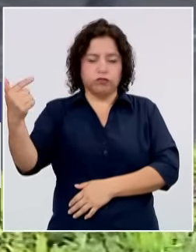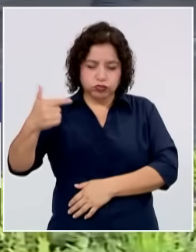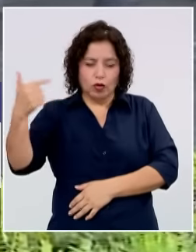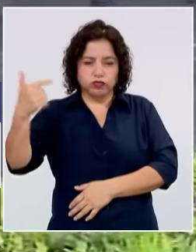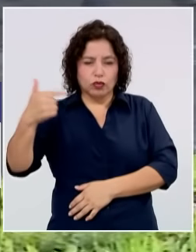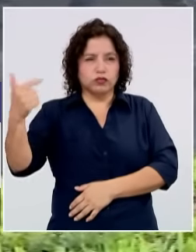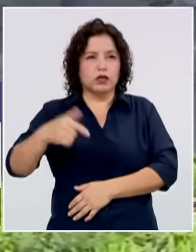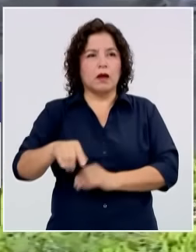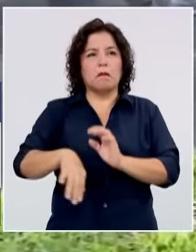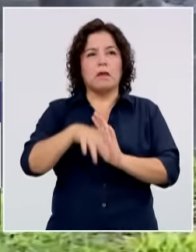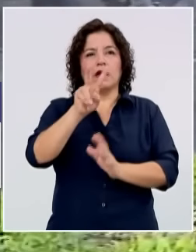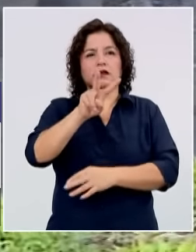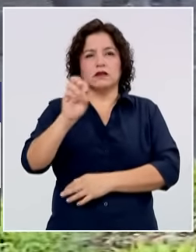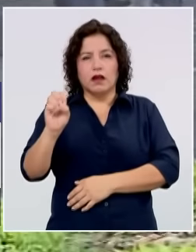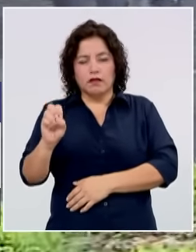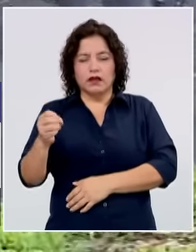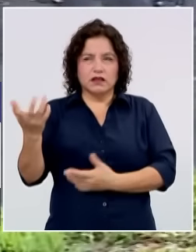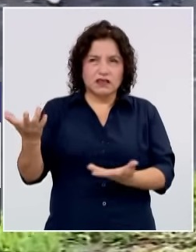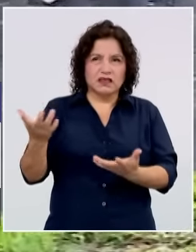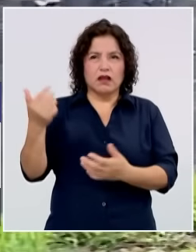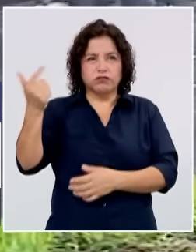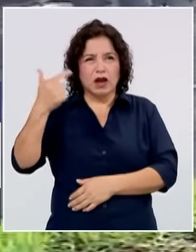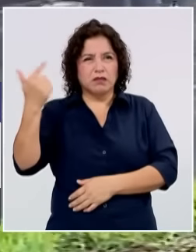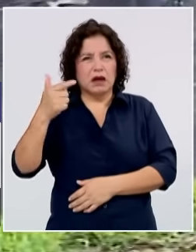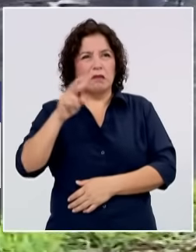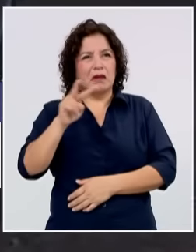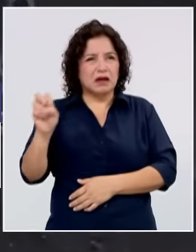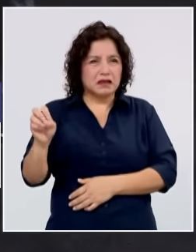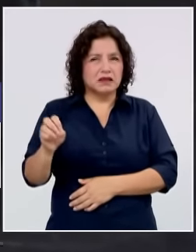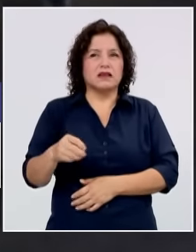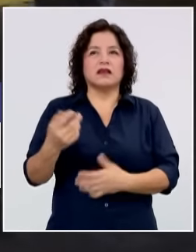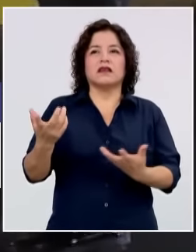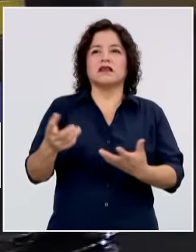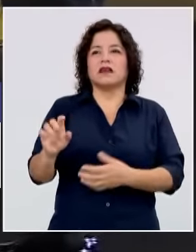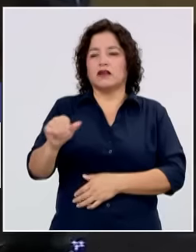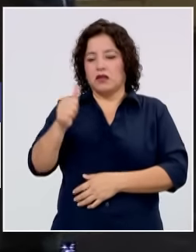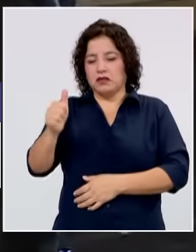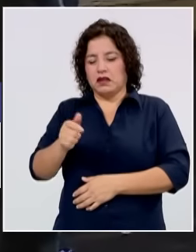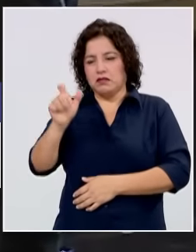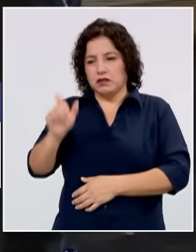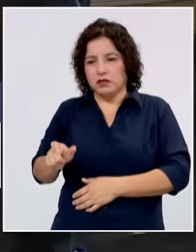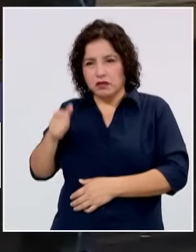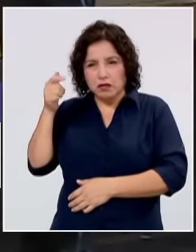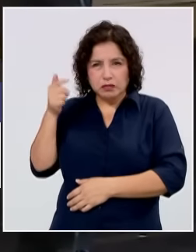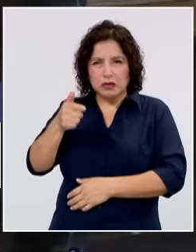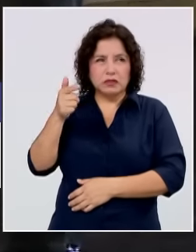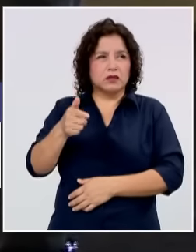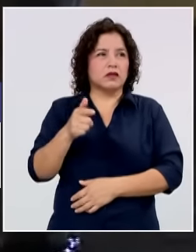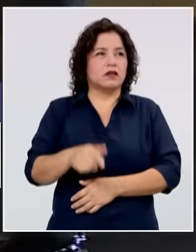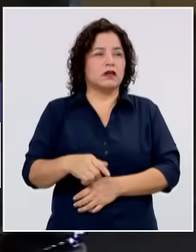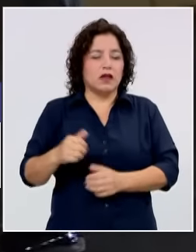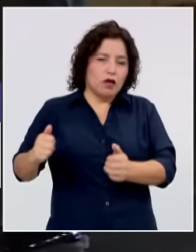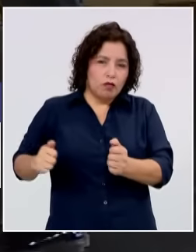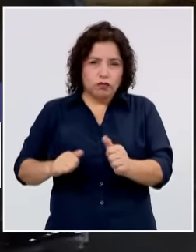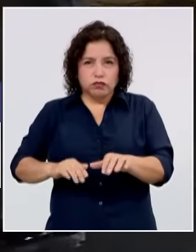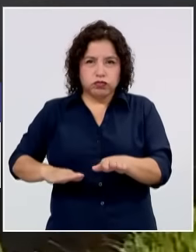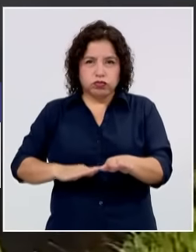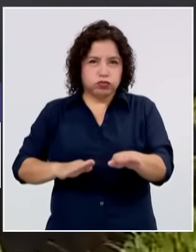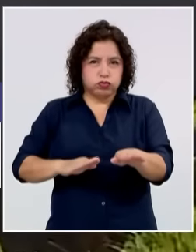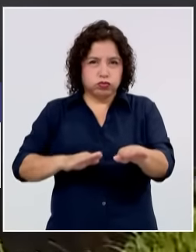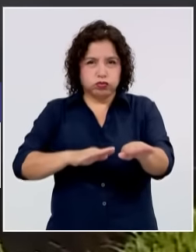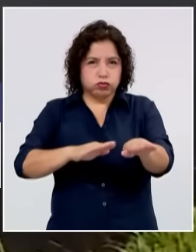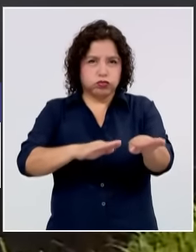más de 20 disparos exactamente los que propinan sus atacantes quienes bien han mencionado eh seguían el vehículo en el que se